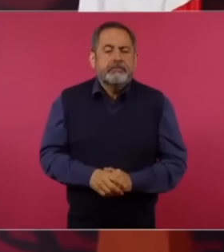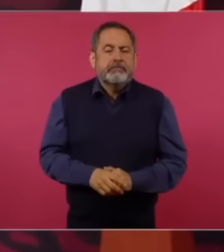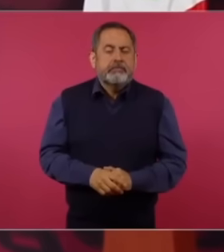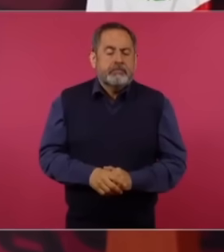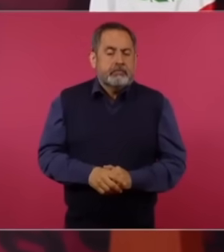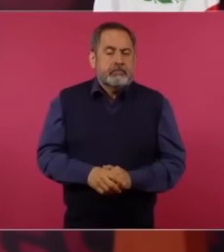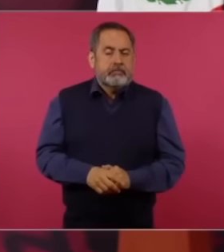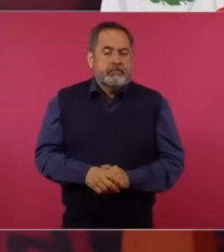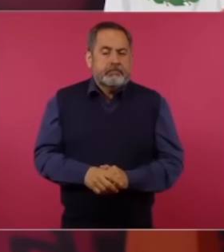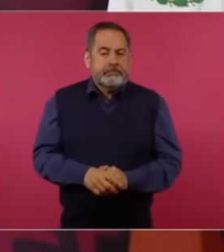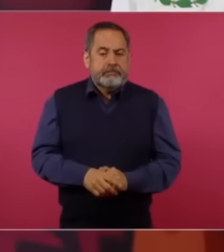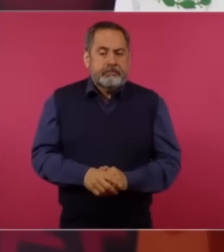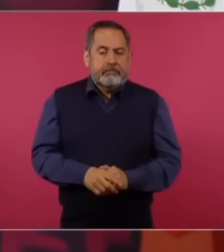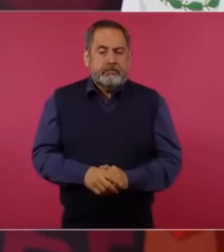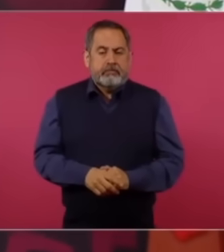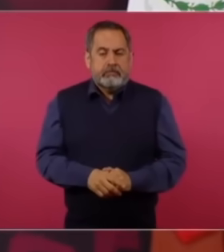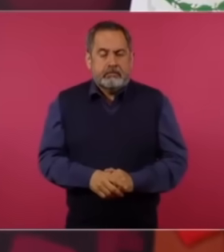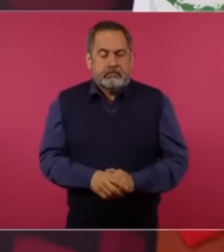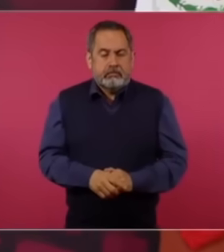pues